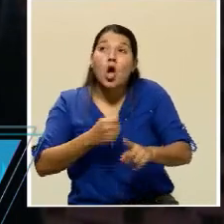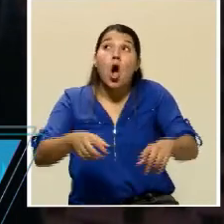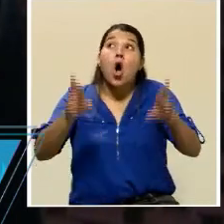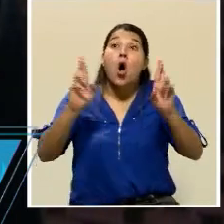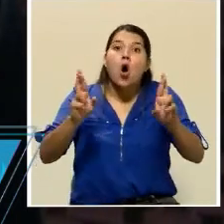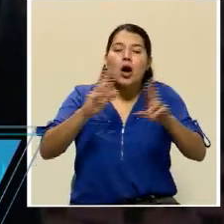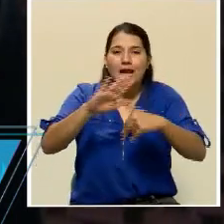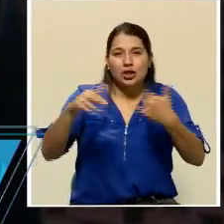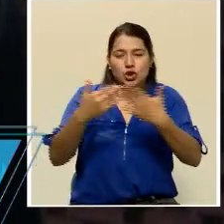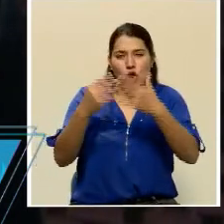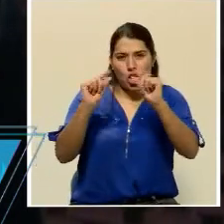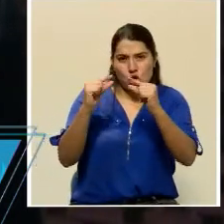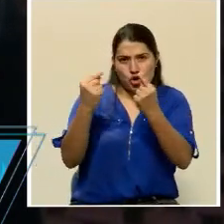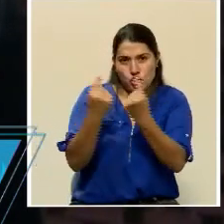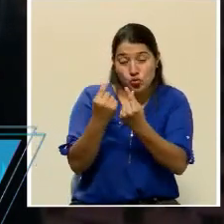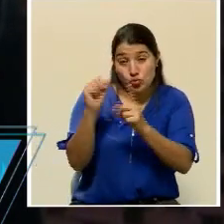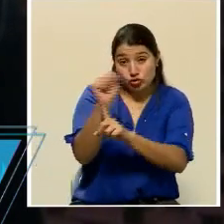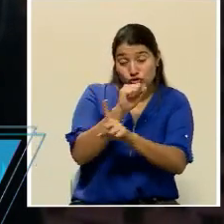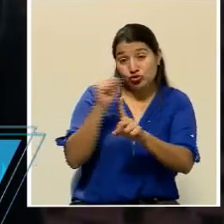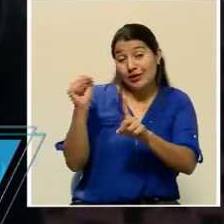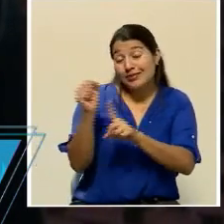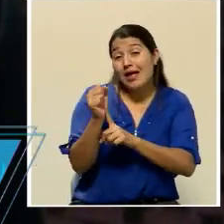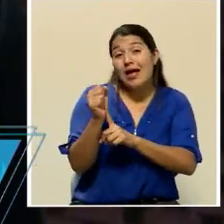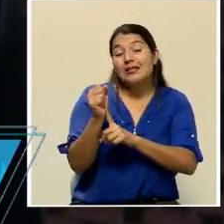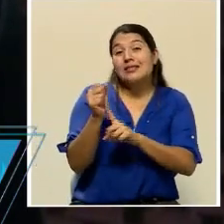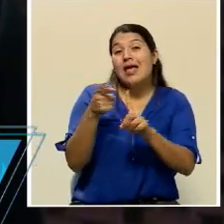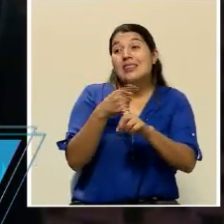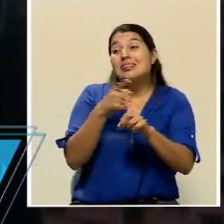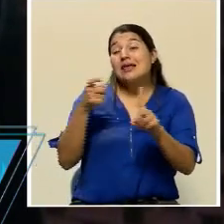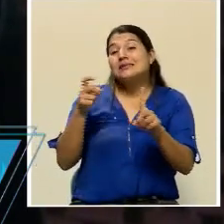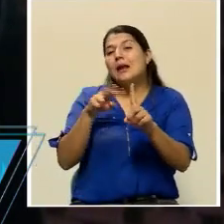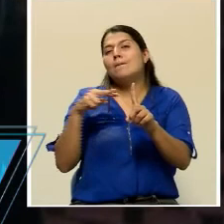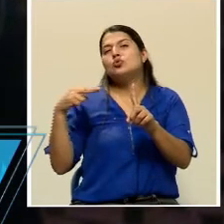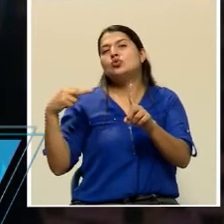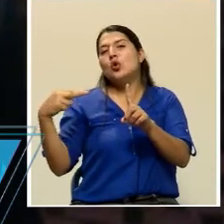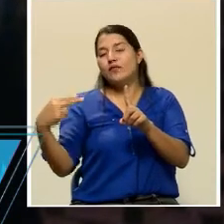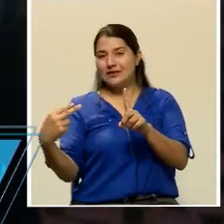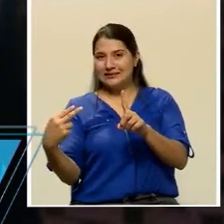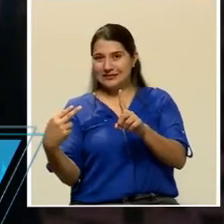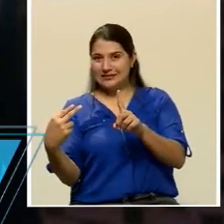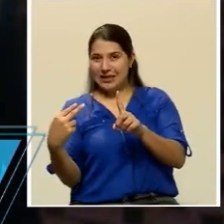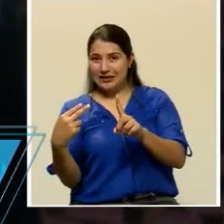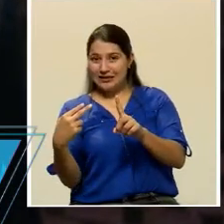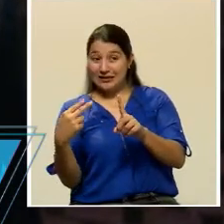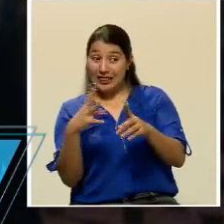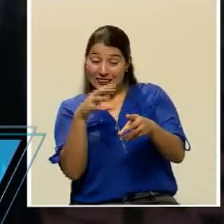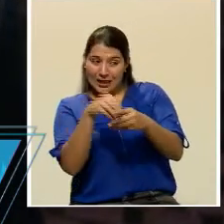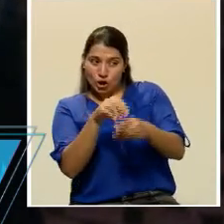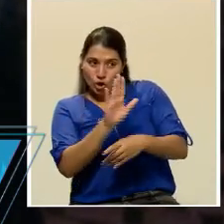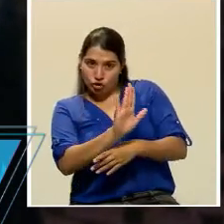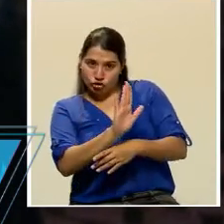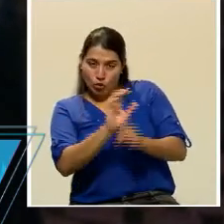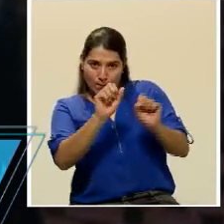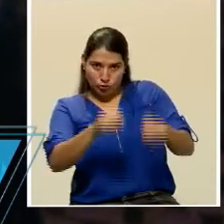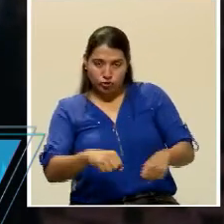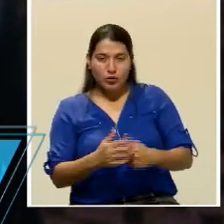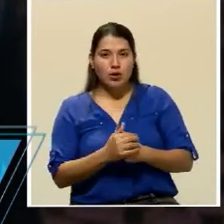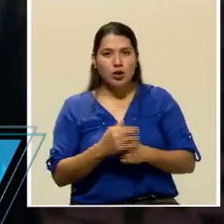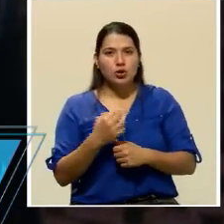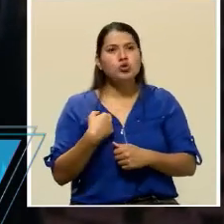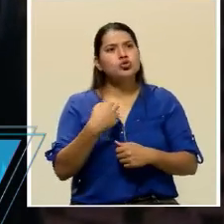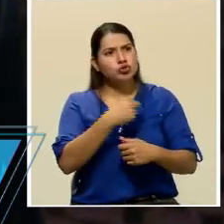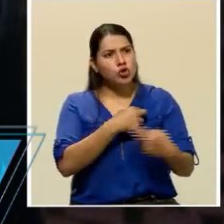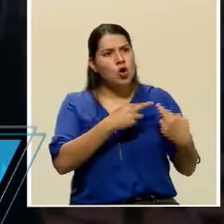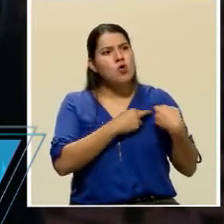grupos de la sociedad en la forma o en la dimensión de sus propias posibilidades. Aquí hay que repartir